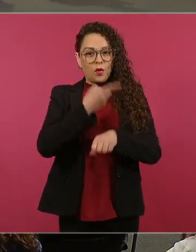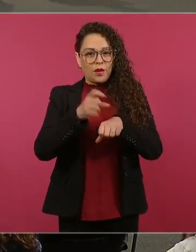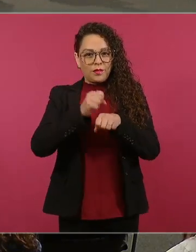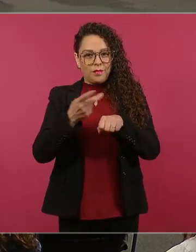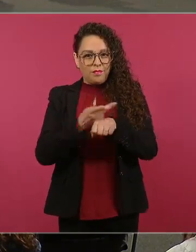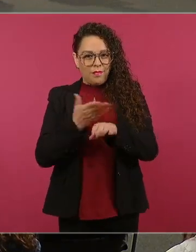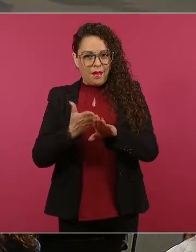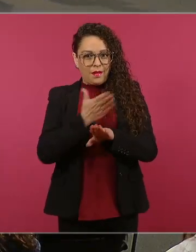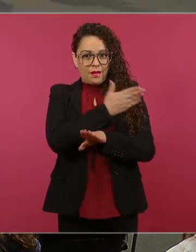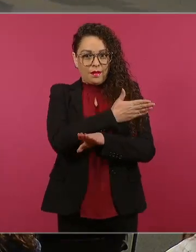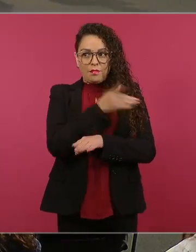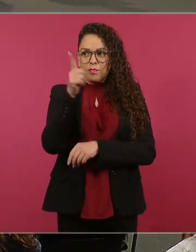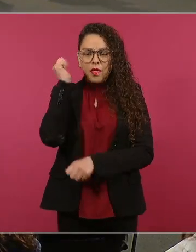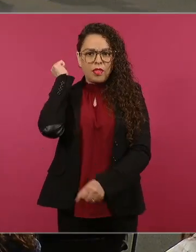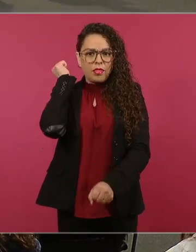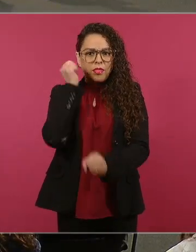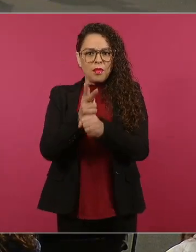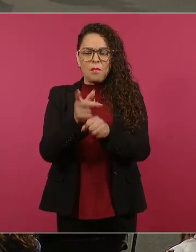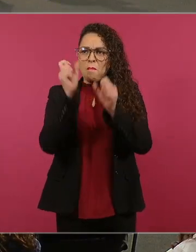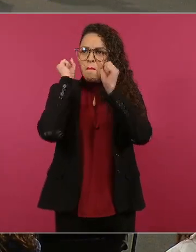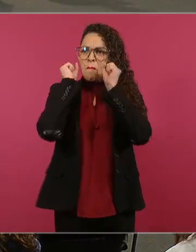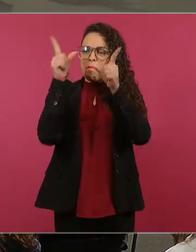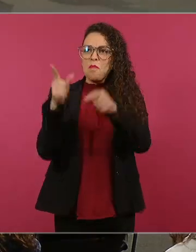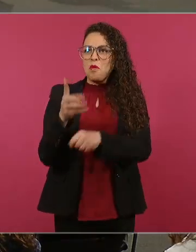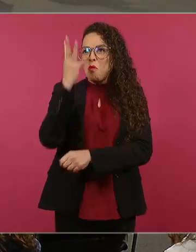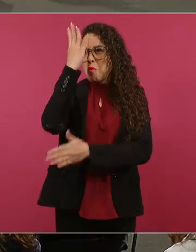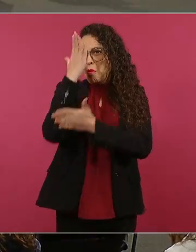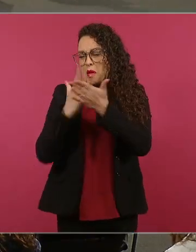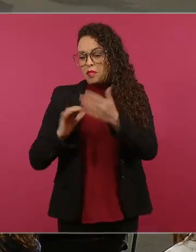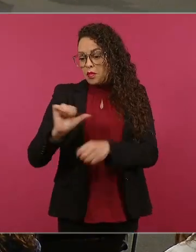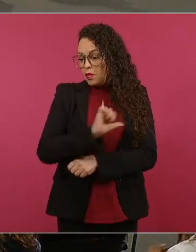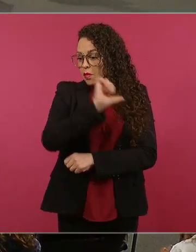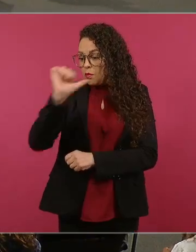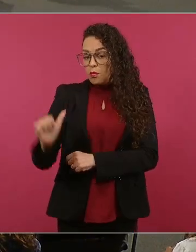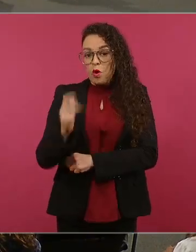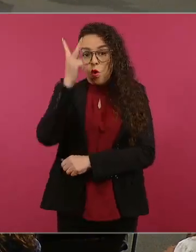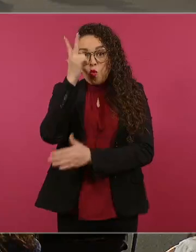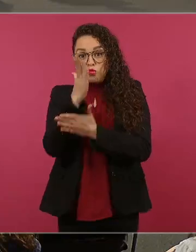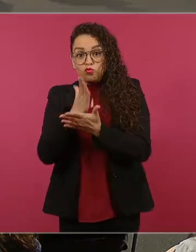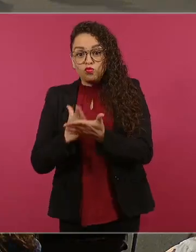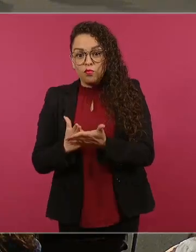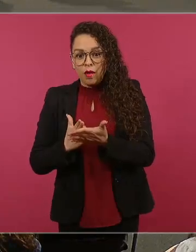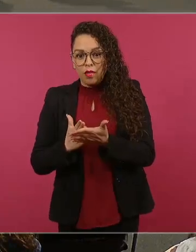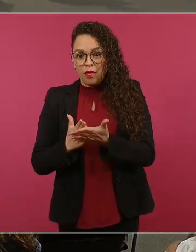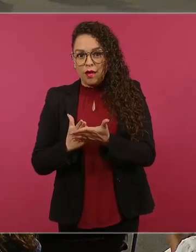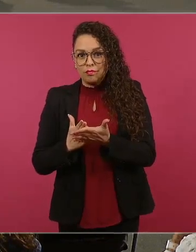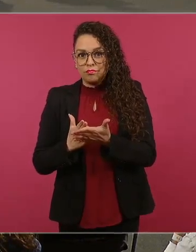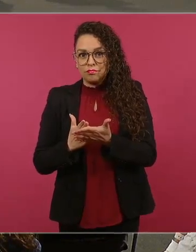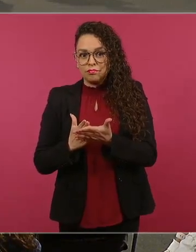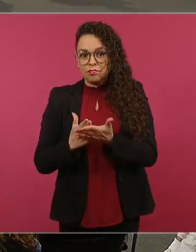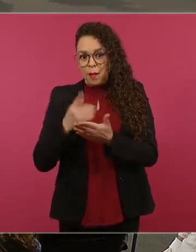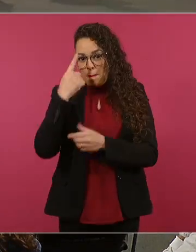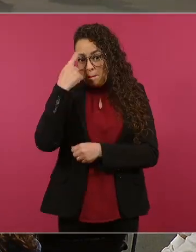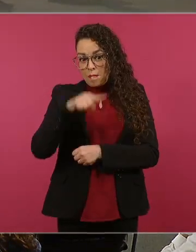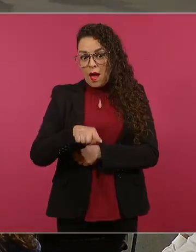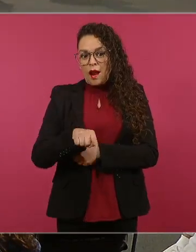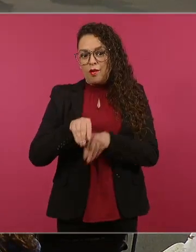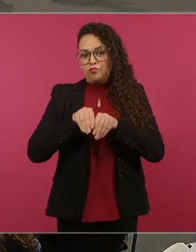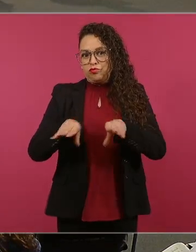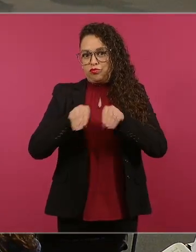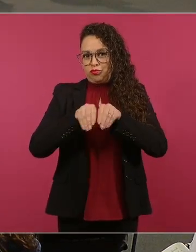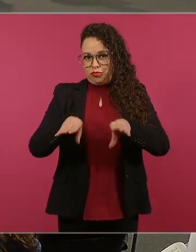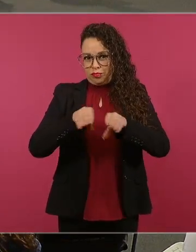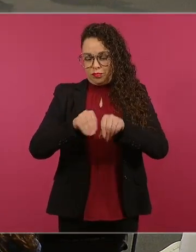inician a las 4 de la mañana, hasta las 8 de la mañana suben un trending topic. Vamos En la siguiente, por favor. Aquí